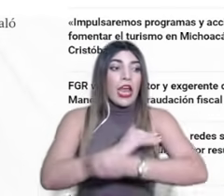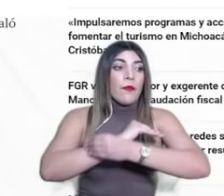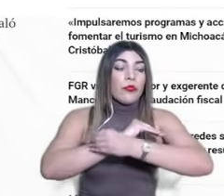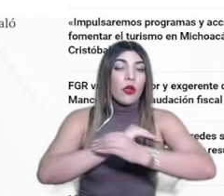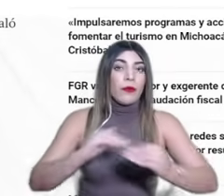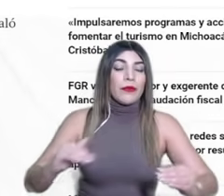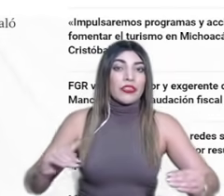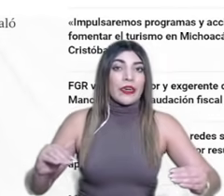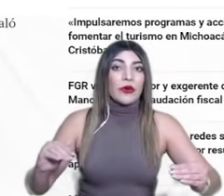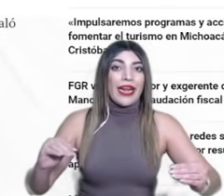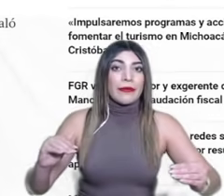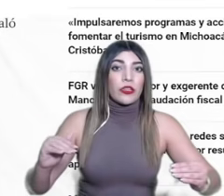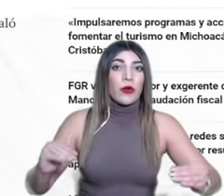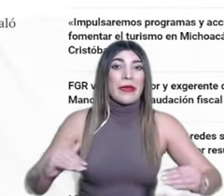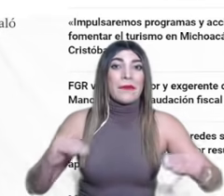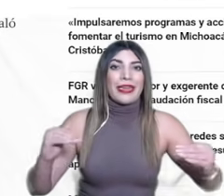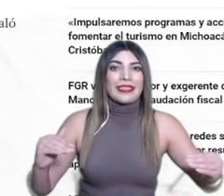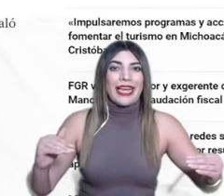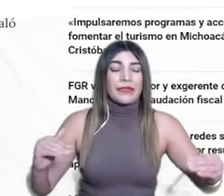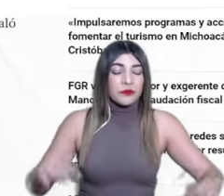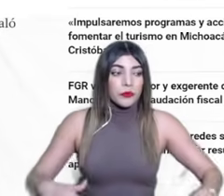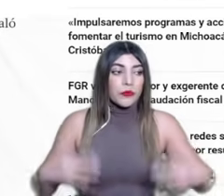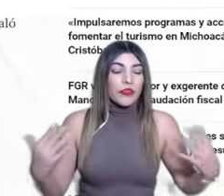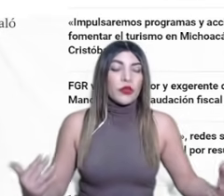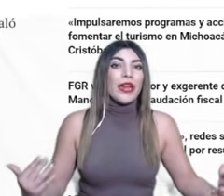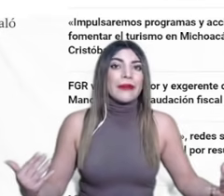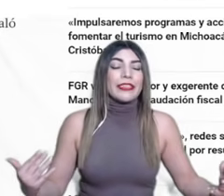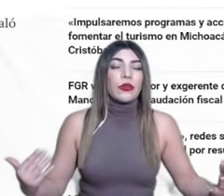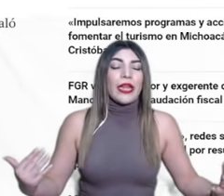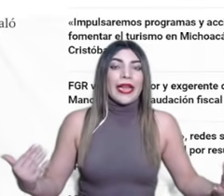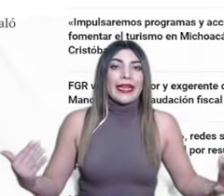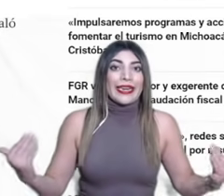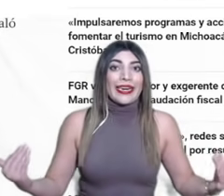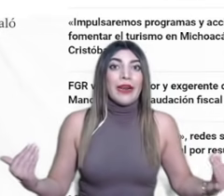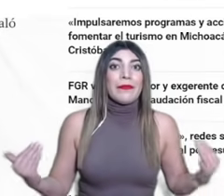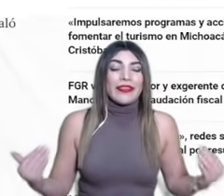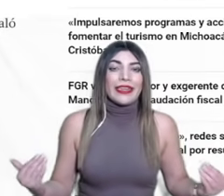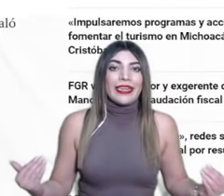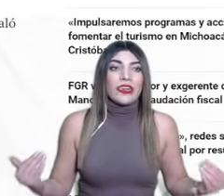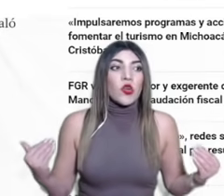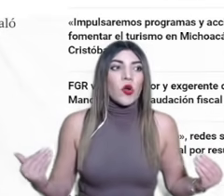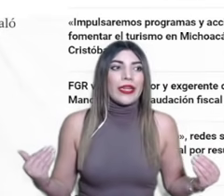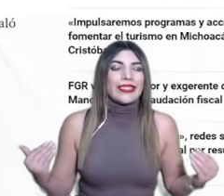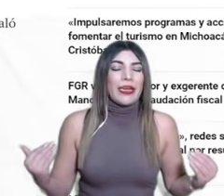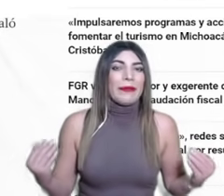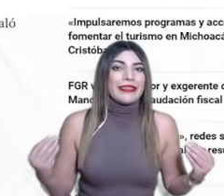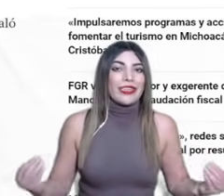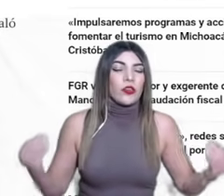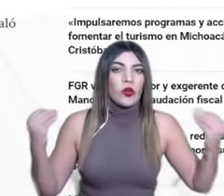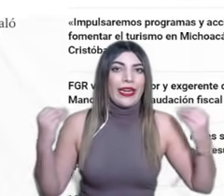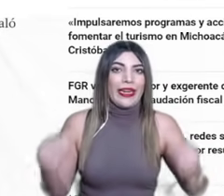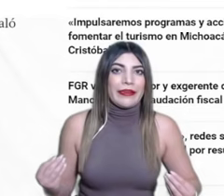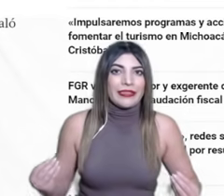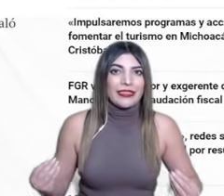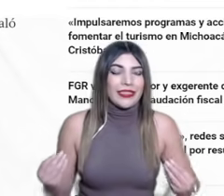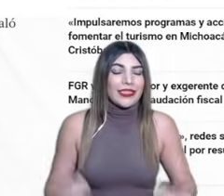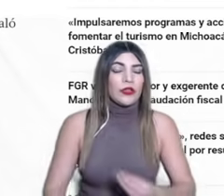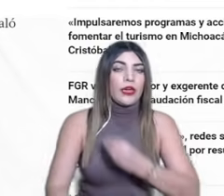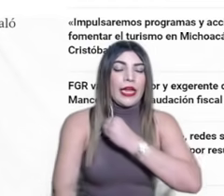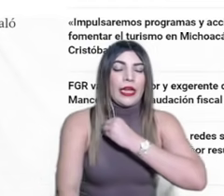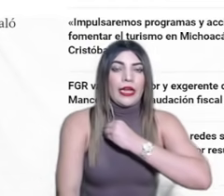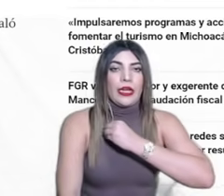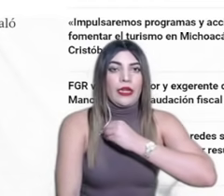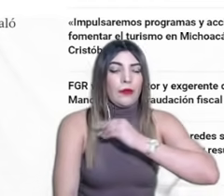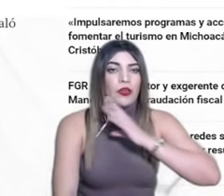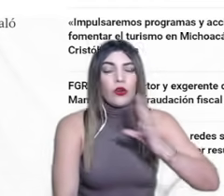Entonces no podemos tener un árbitro imparcial y un árbitro que realmente no está pensando con la cabeza. Este